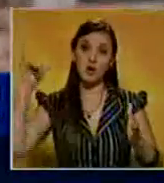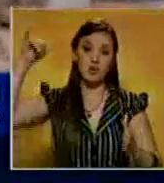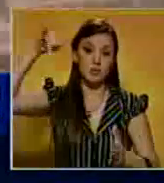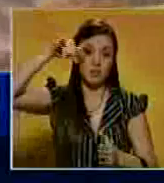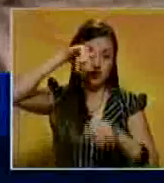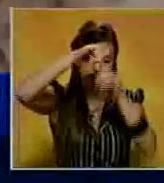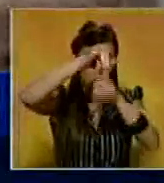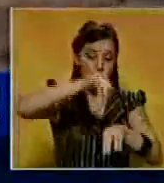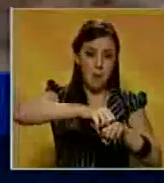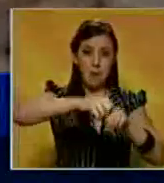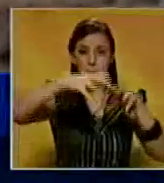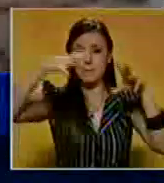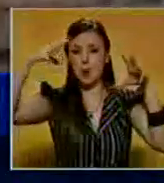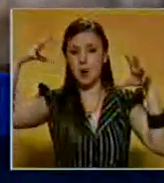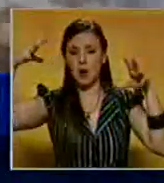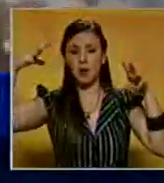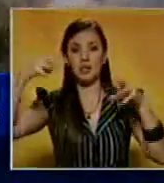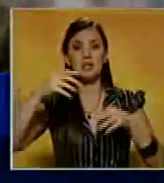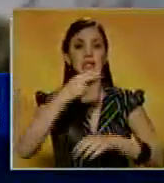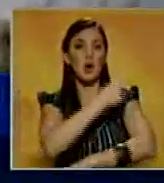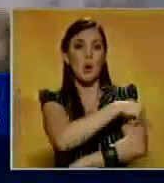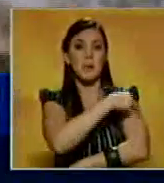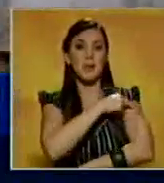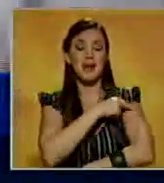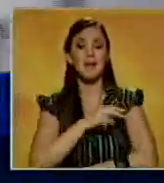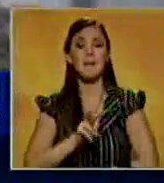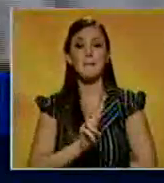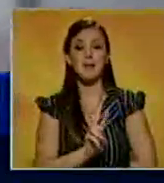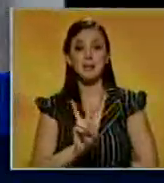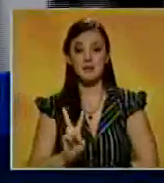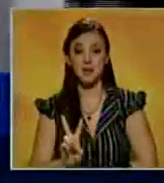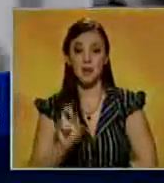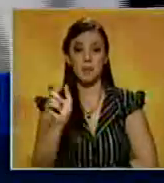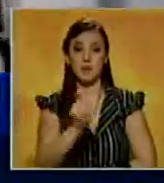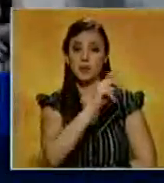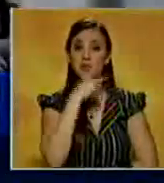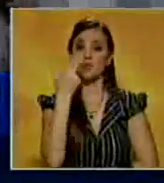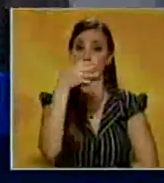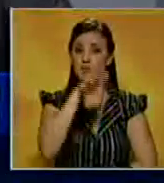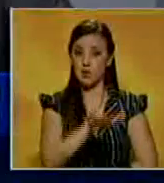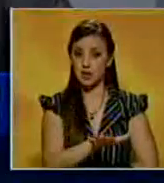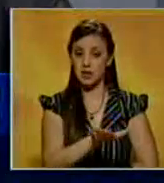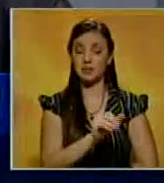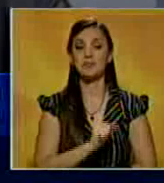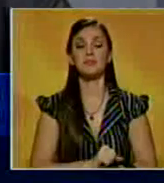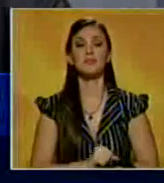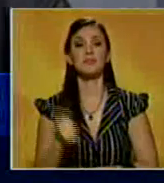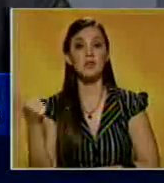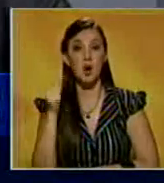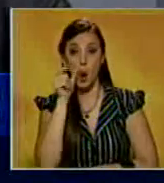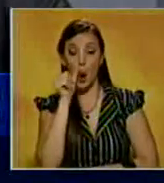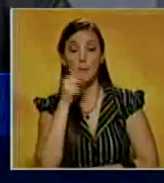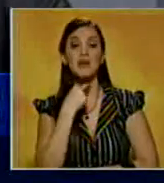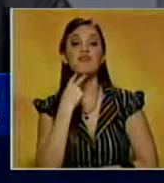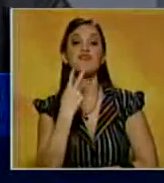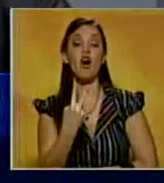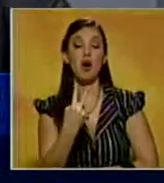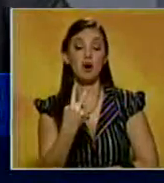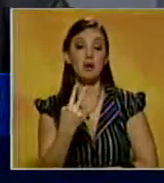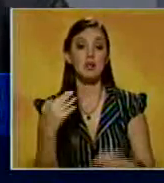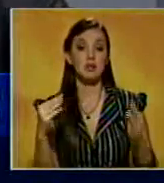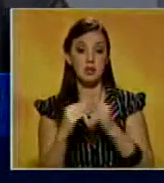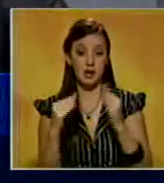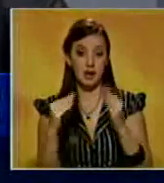de esa institución que dejó al menos 22 muertos en la localidad afgana de Kunduz. El portavoz de la Casa Blanca, Josh